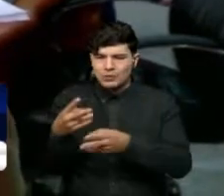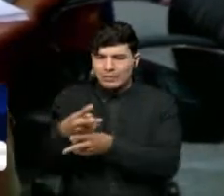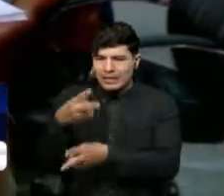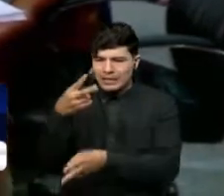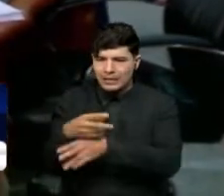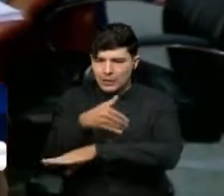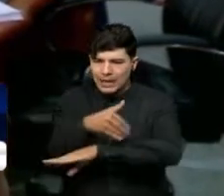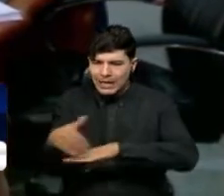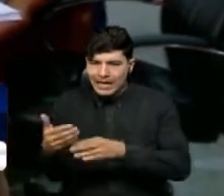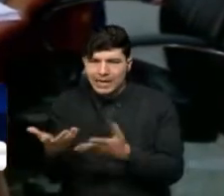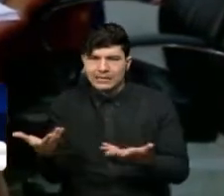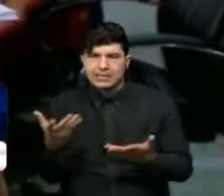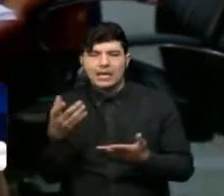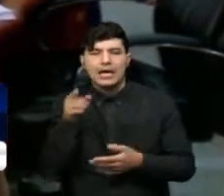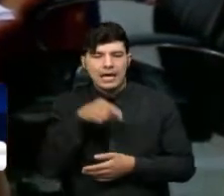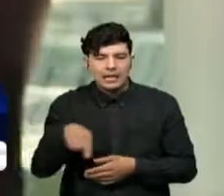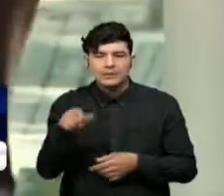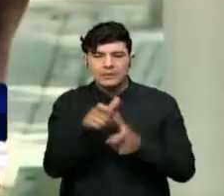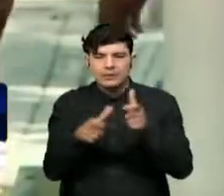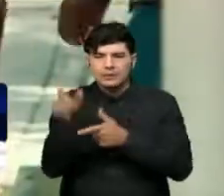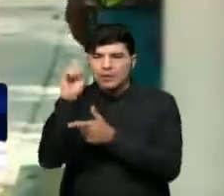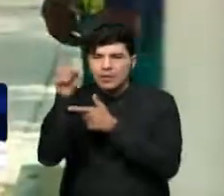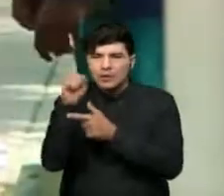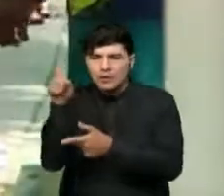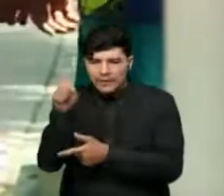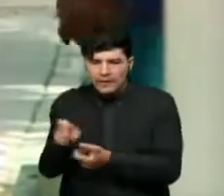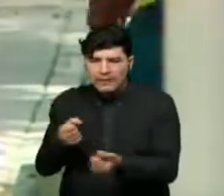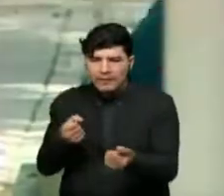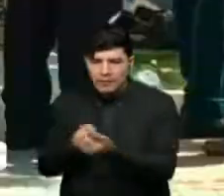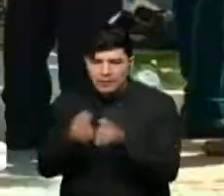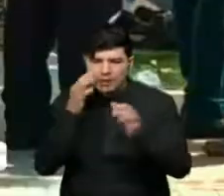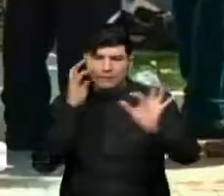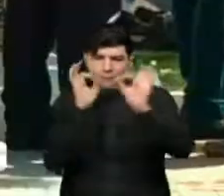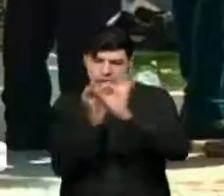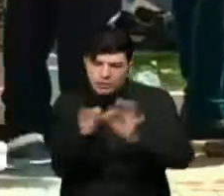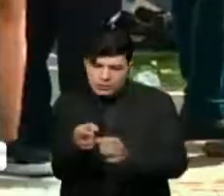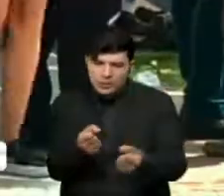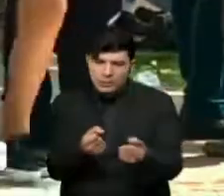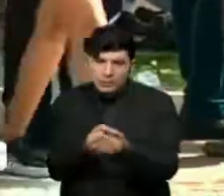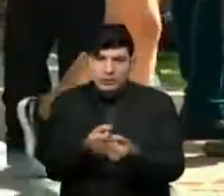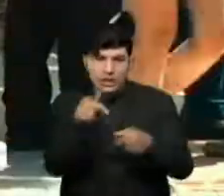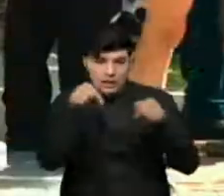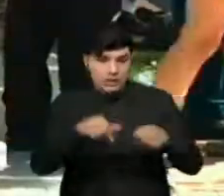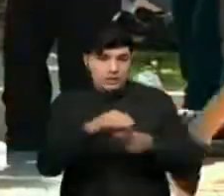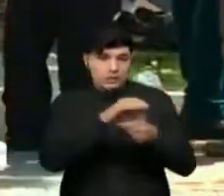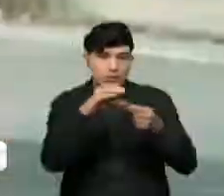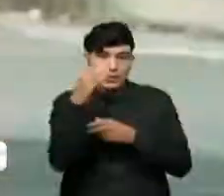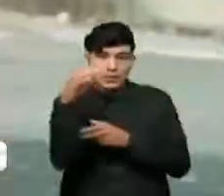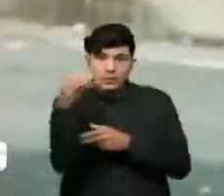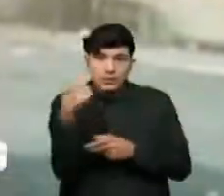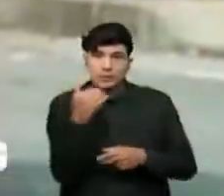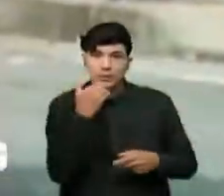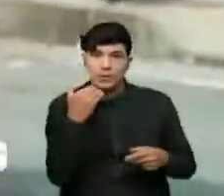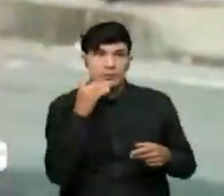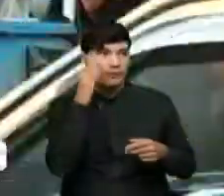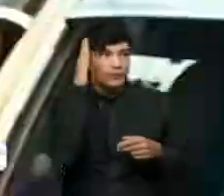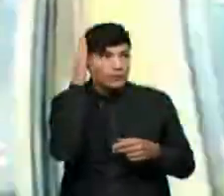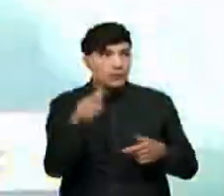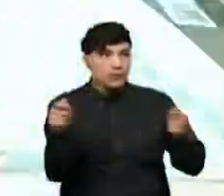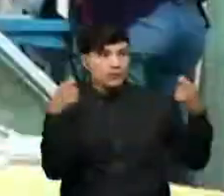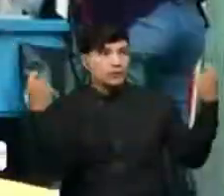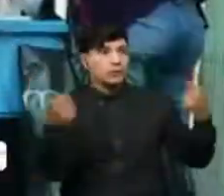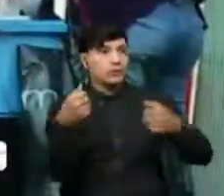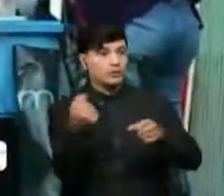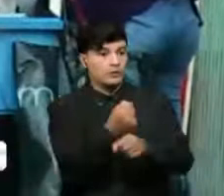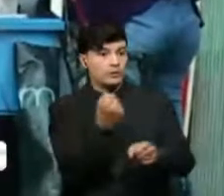esto es lo que es lo que se deben enfocar si en norte de santander hay generación de empleo con políticas públicas por parte del govern nacional